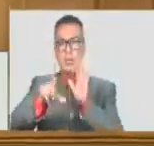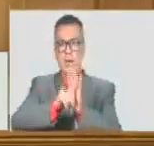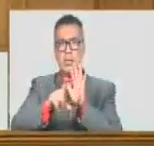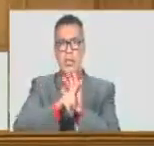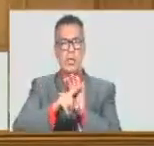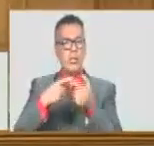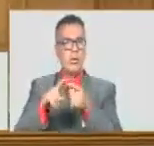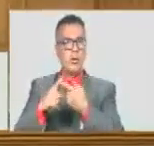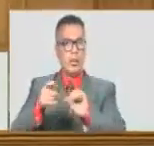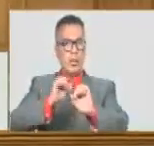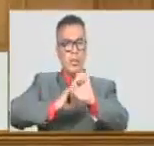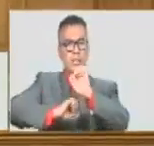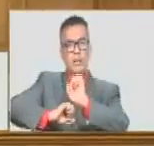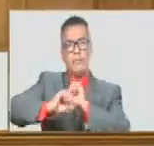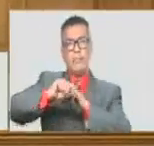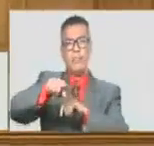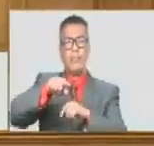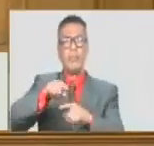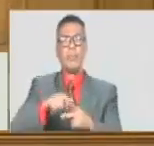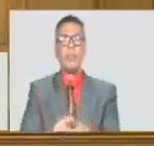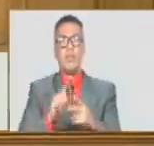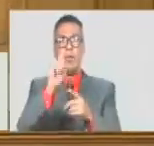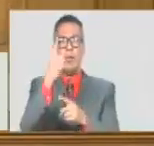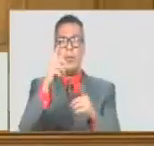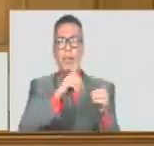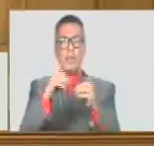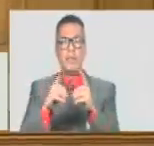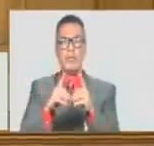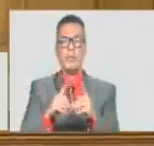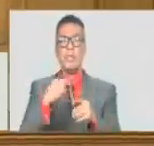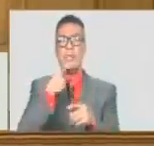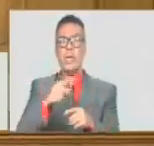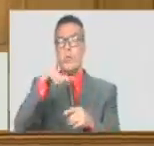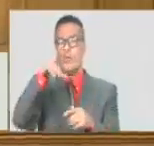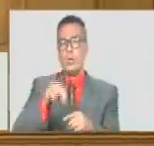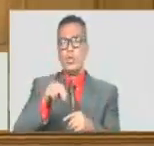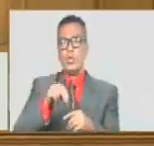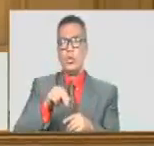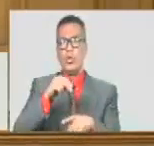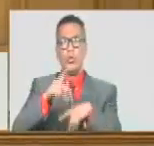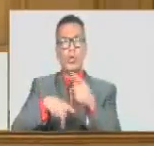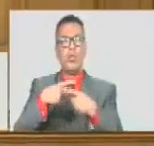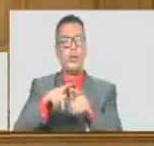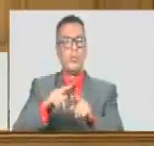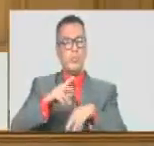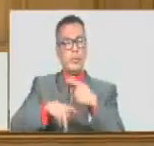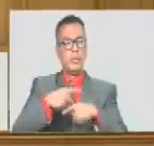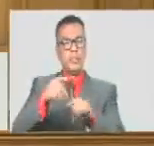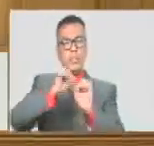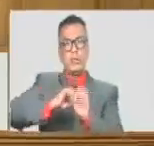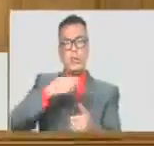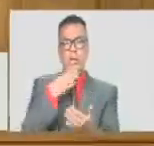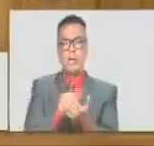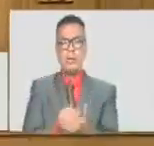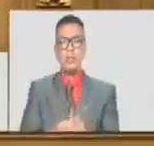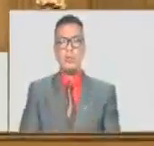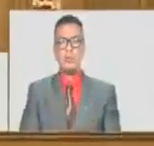contra todo tipo de discriminación en su primera discusión. Digamos no a cualquier forma de discriminación. Muchísimas